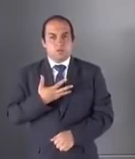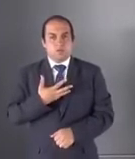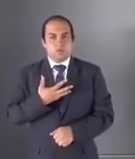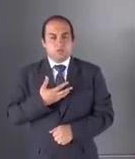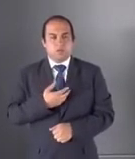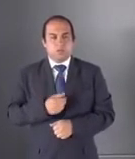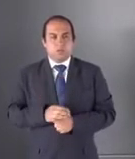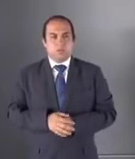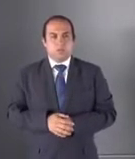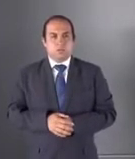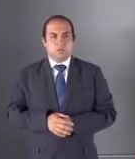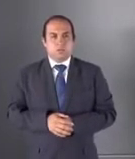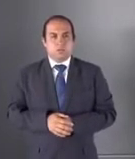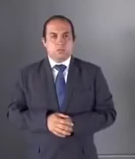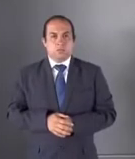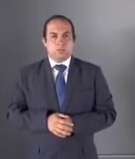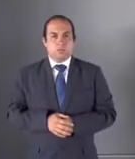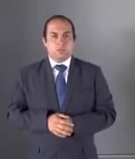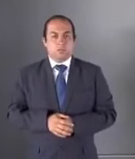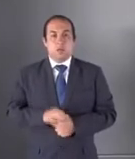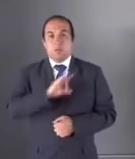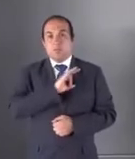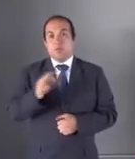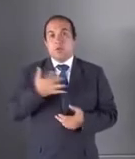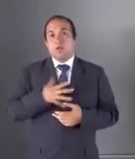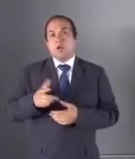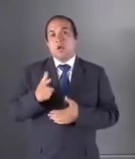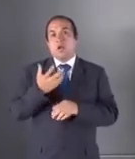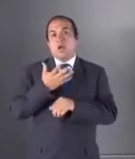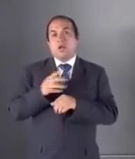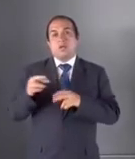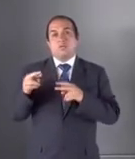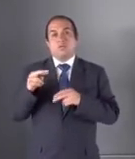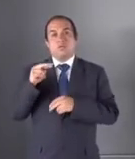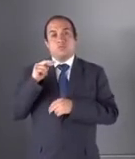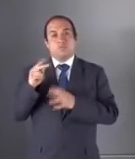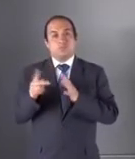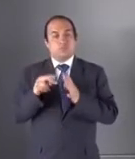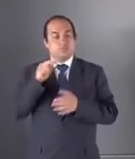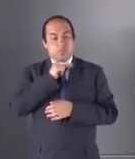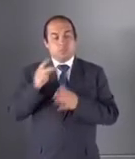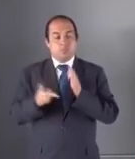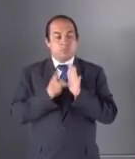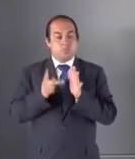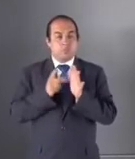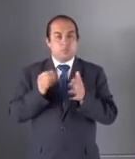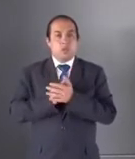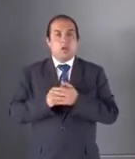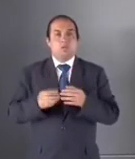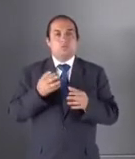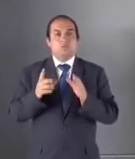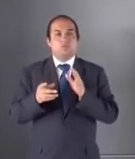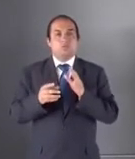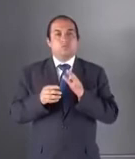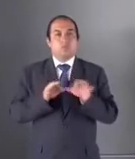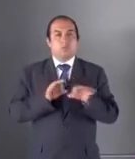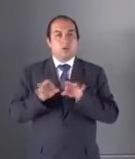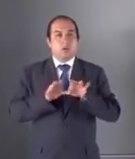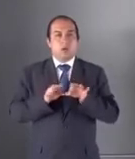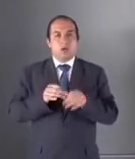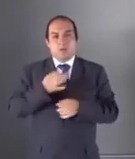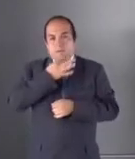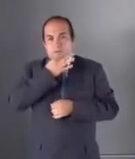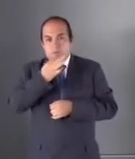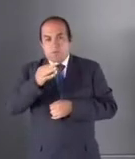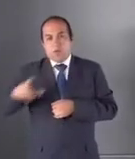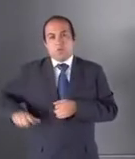Ambiente del Gobierno de México, con la SEMARNAT también, para informar y explicar esta circunstancia